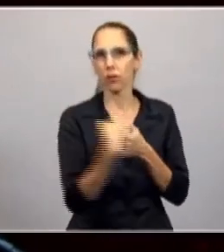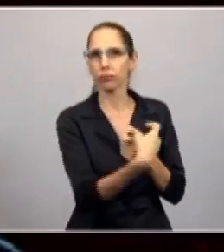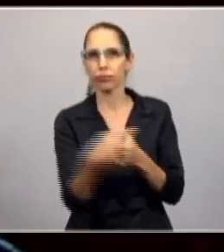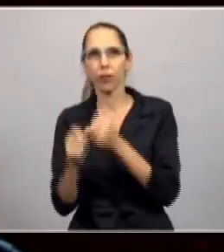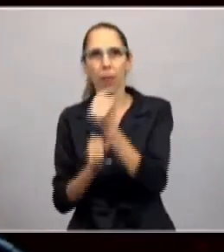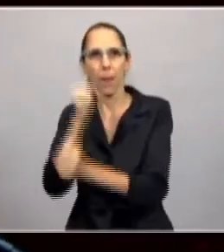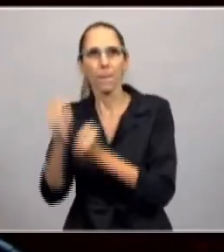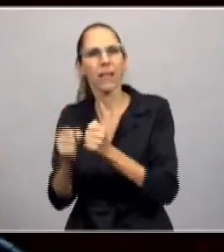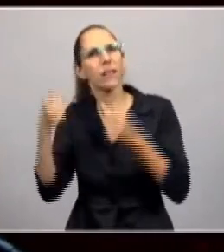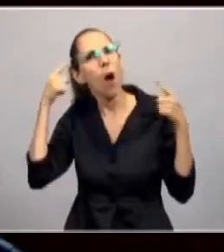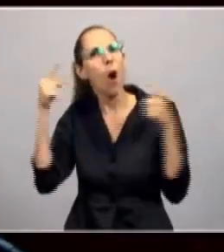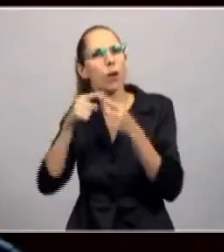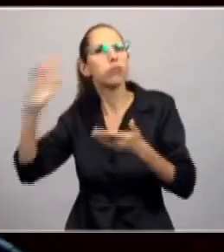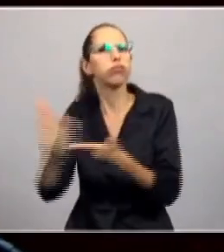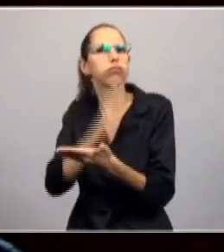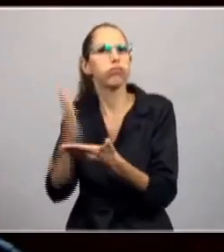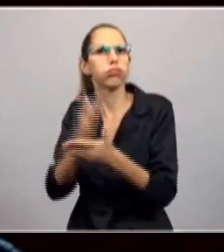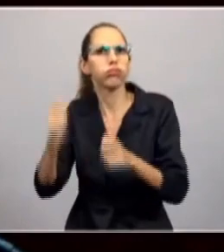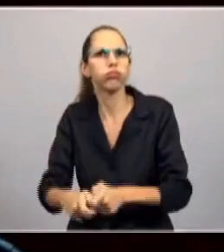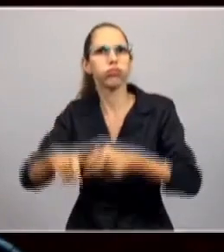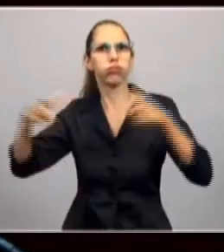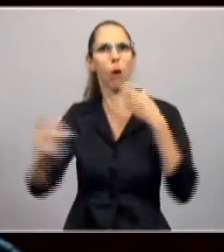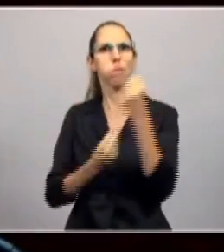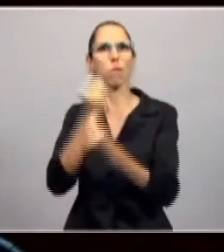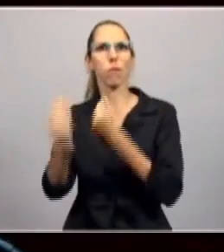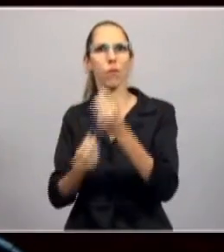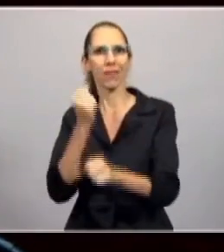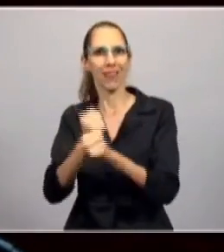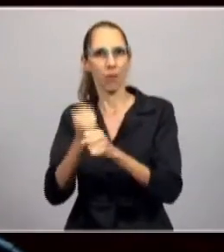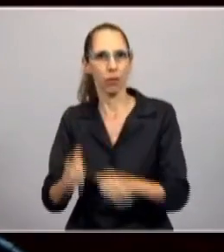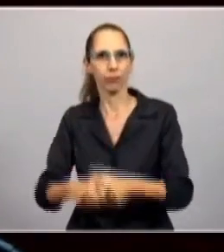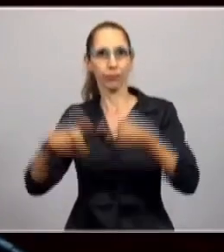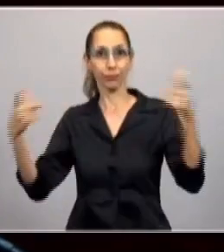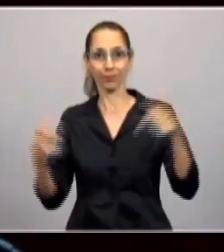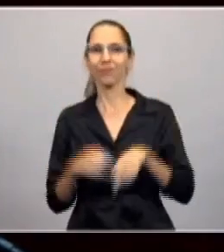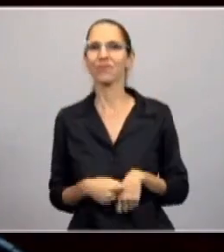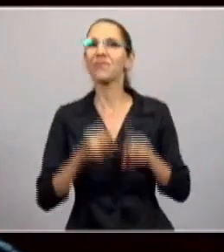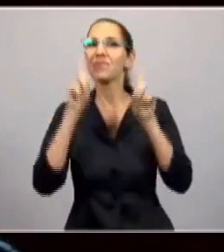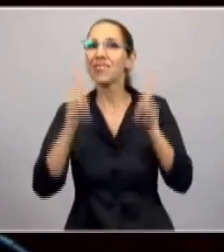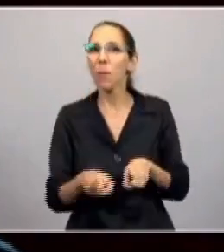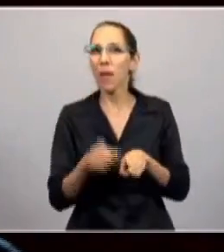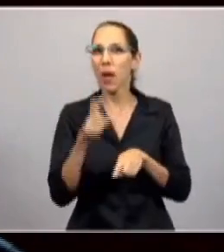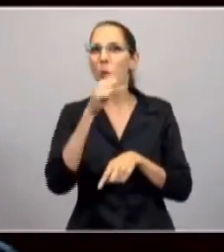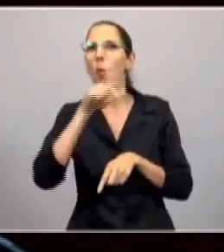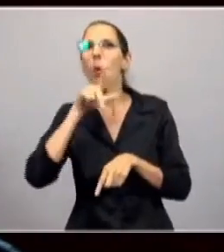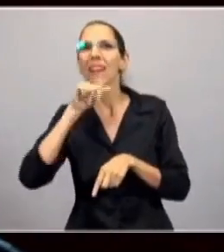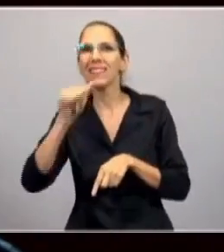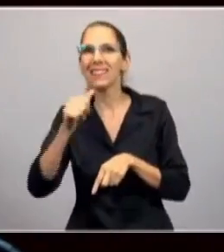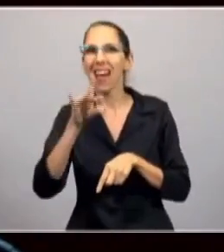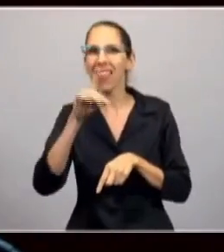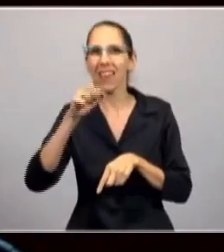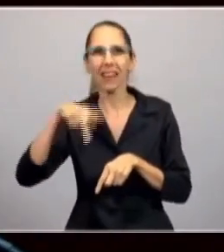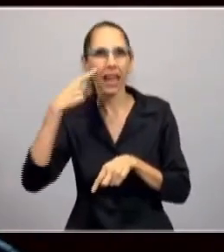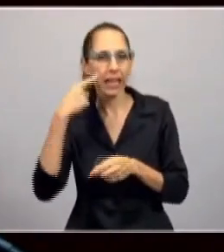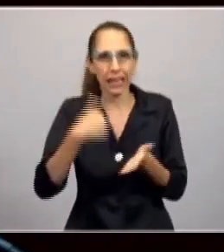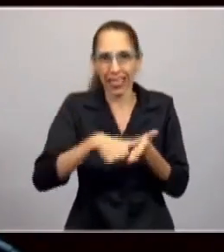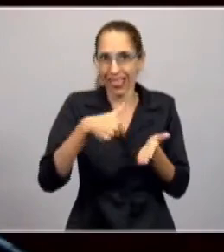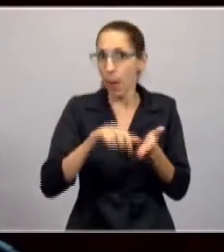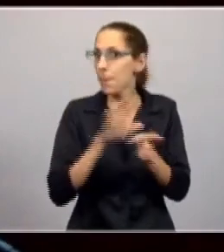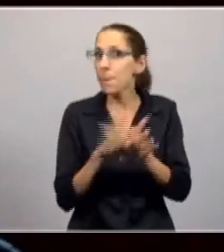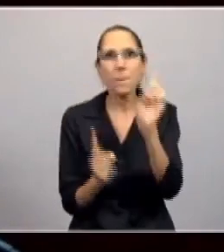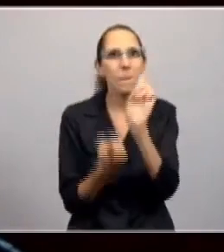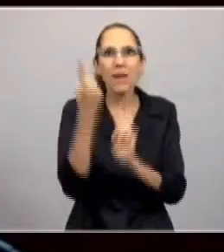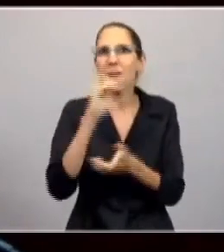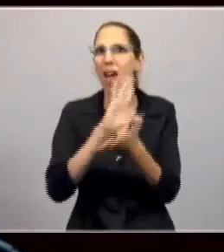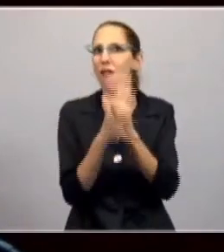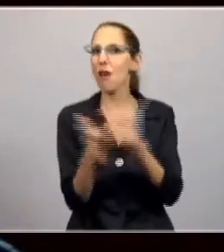para que crezca el empleo. Hoy utilizan la cuenta DNI, principal, primera, billetera virtual de la Argentina,